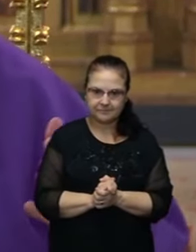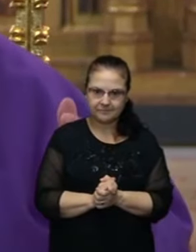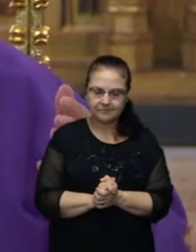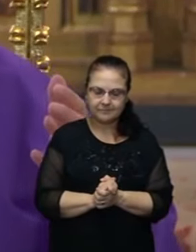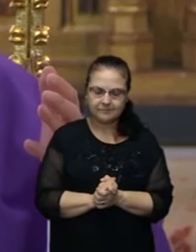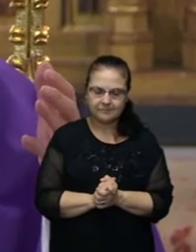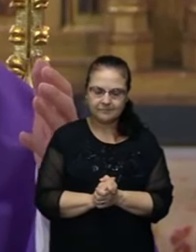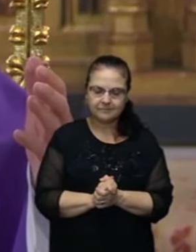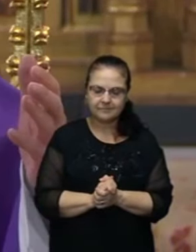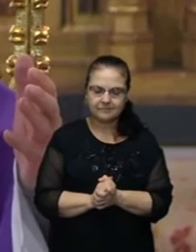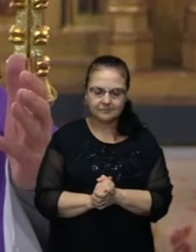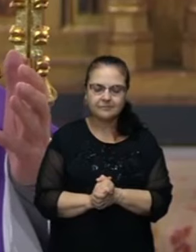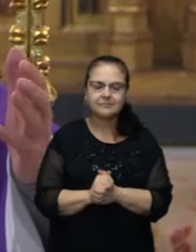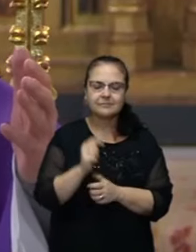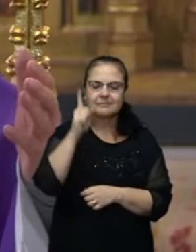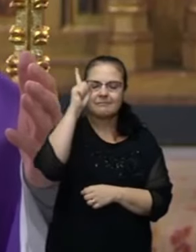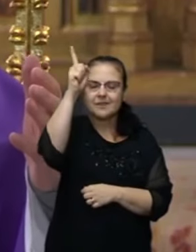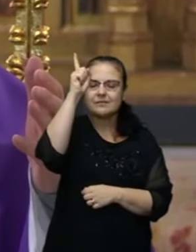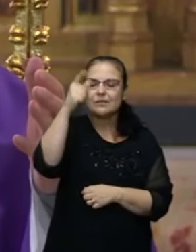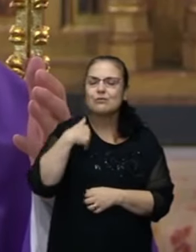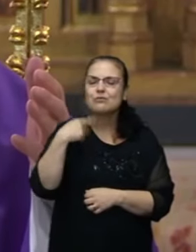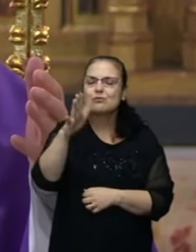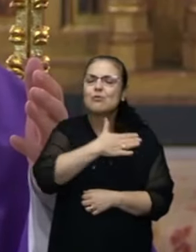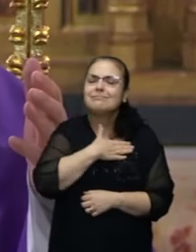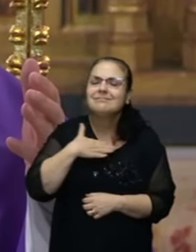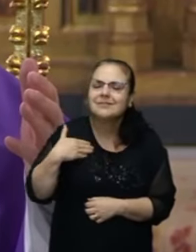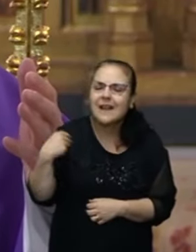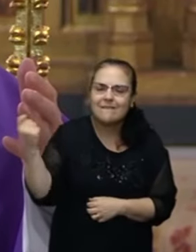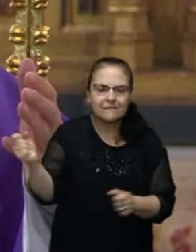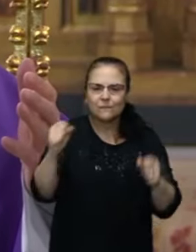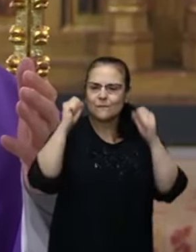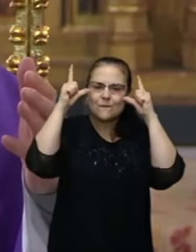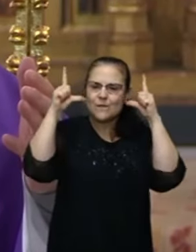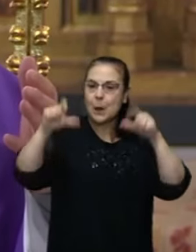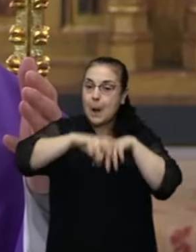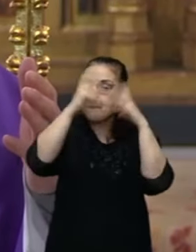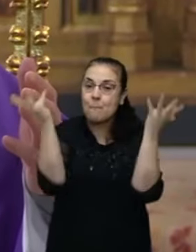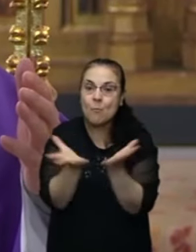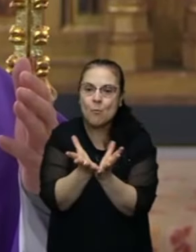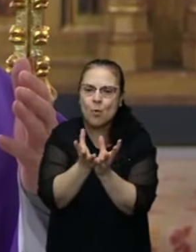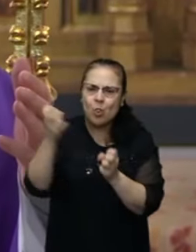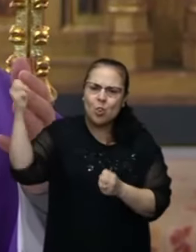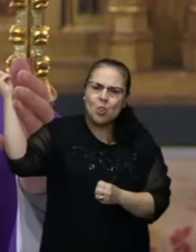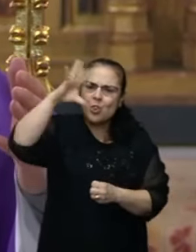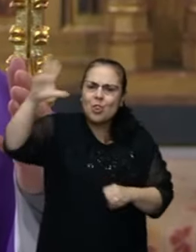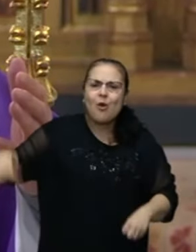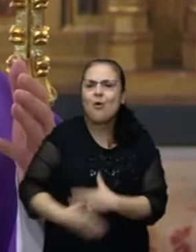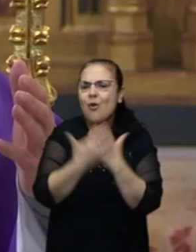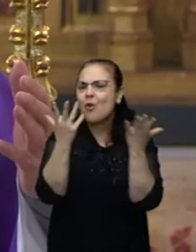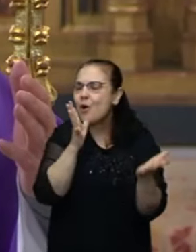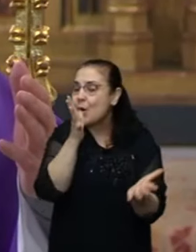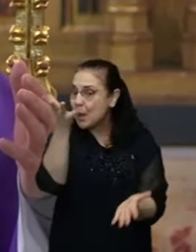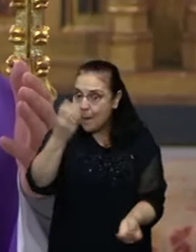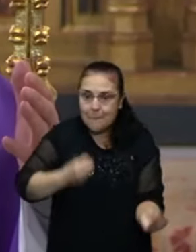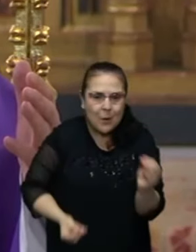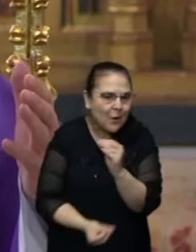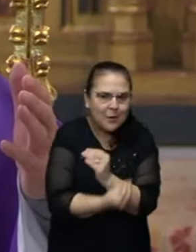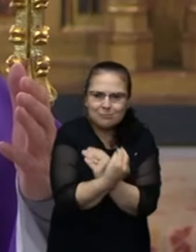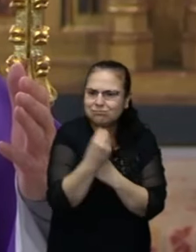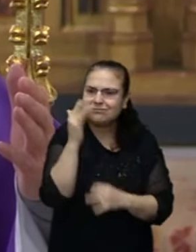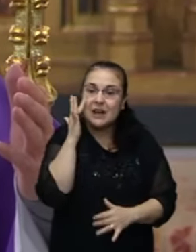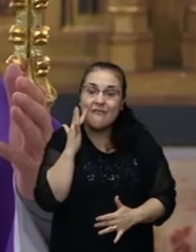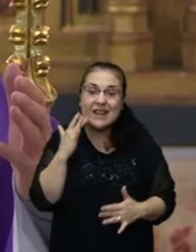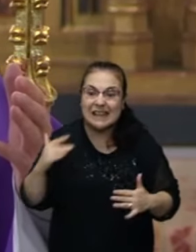Oh Dios, que has querido revelar al mundo el resplandor de tu gloria por el parto de la Virgen Santa,